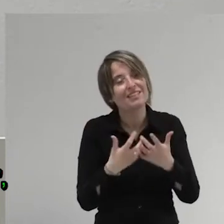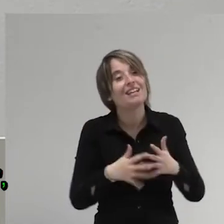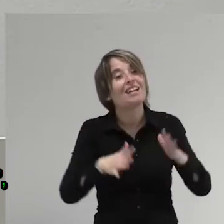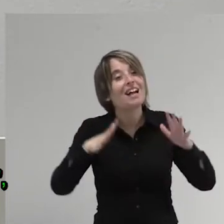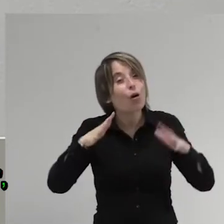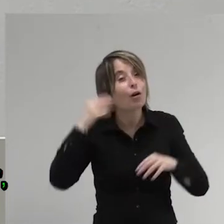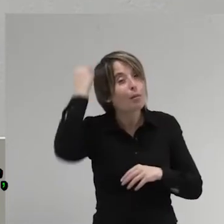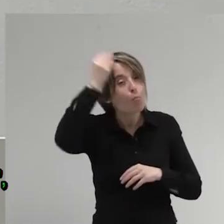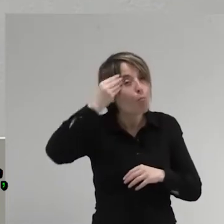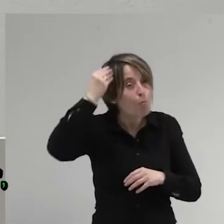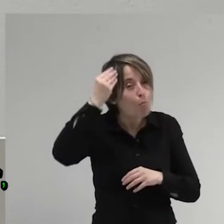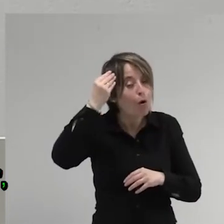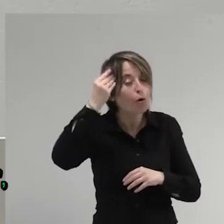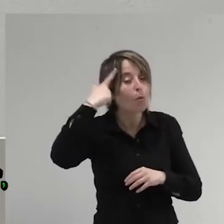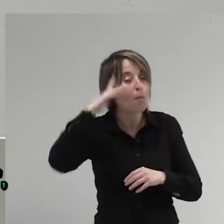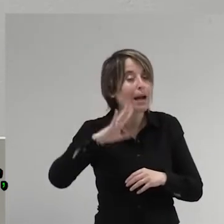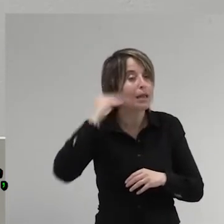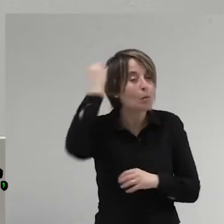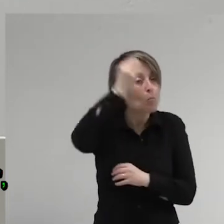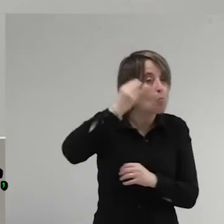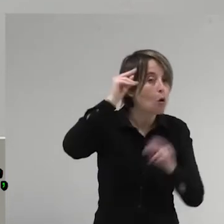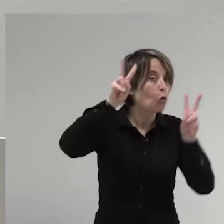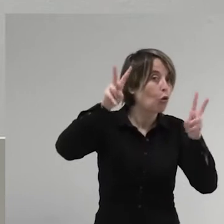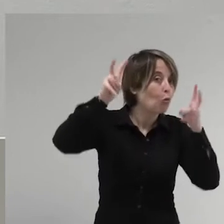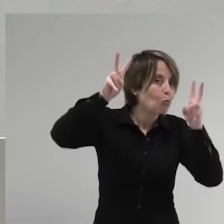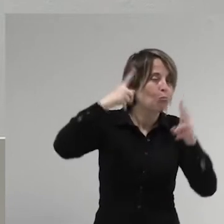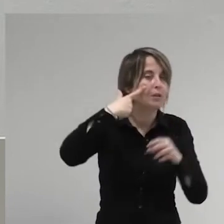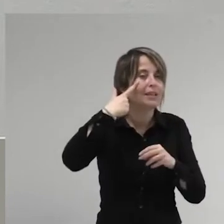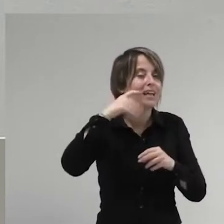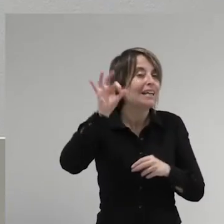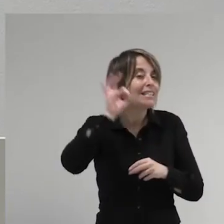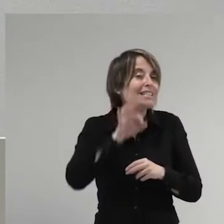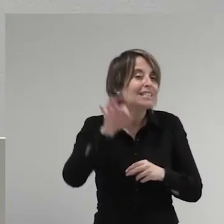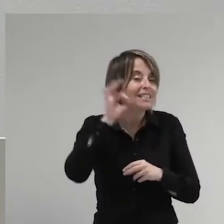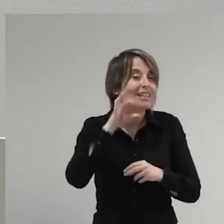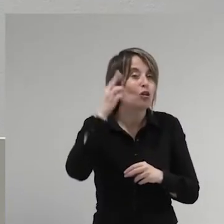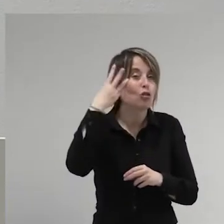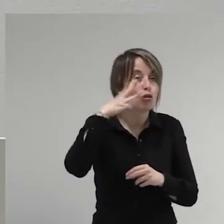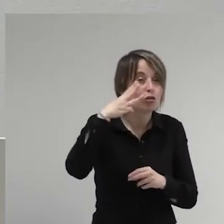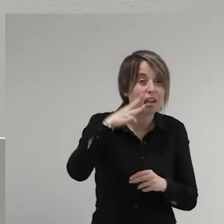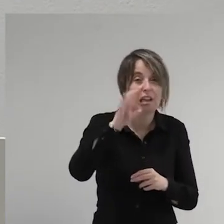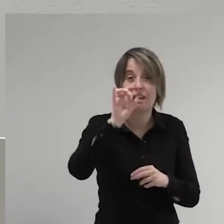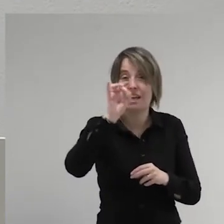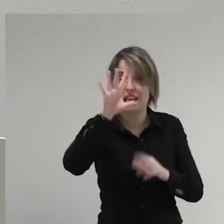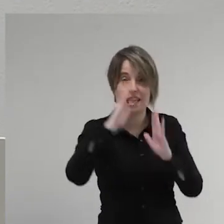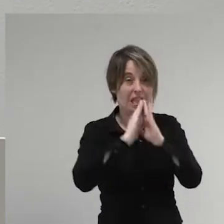moro viene siendo moro, entre comillas, desde el siglo XIII o XV,